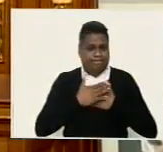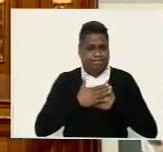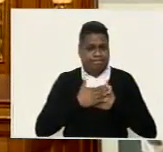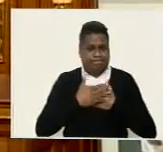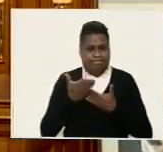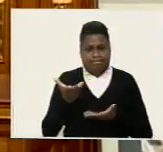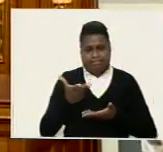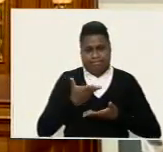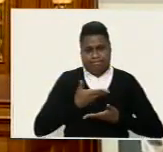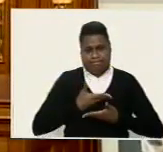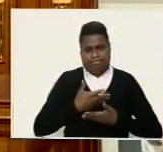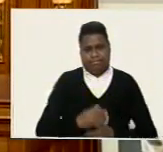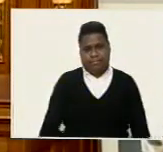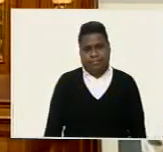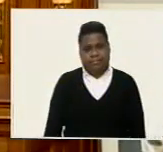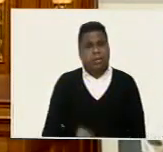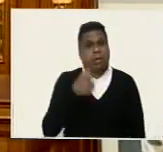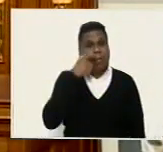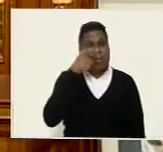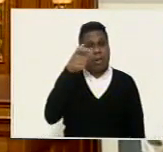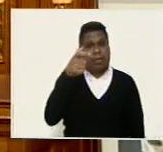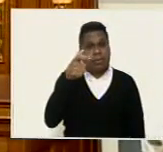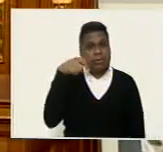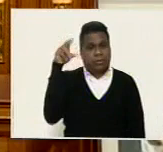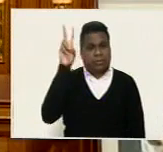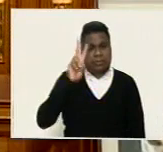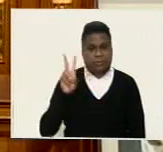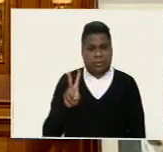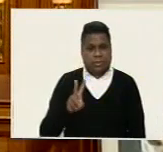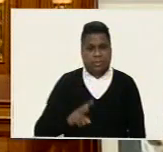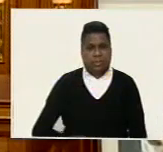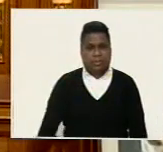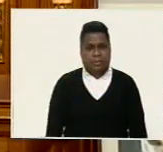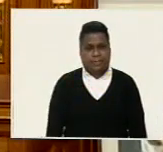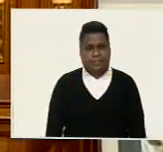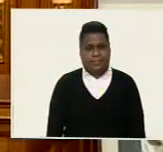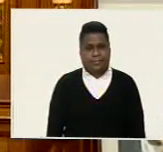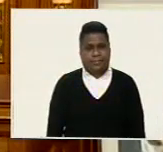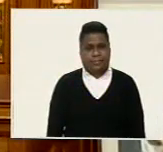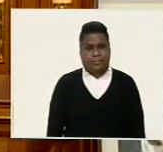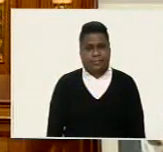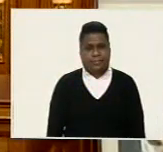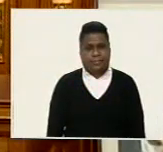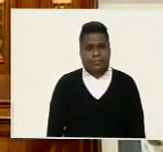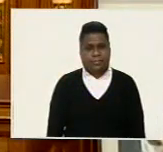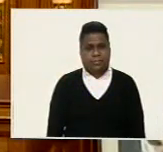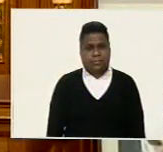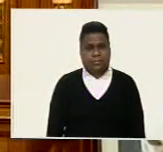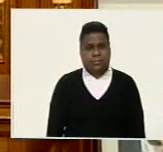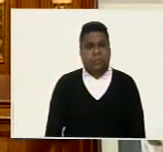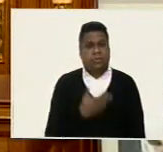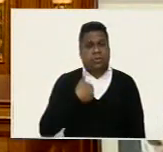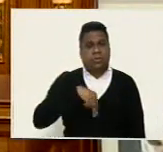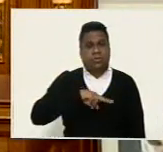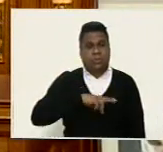Briga. Pueblo de Venezuela, estamos ante una agresión